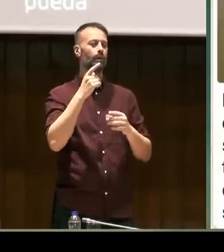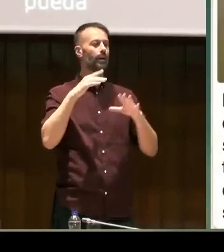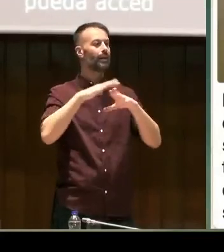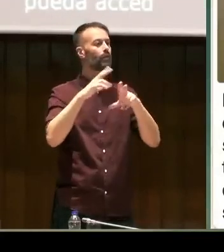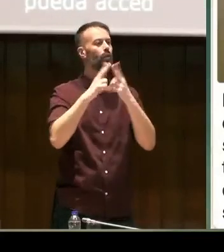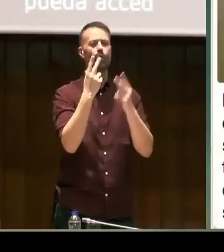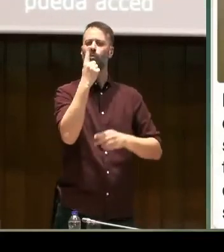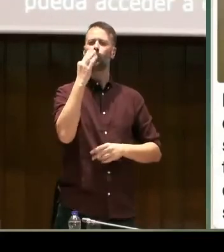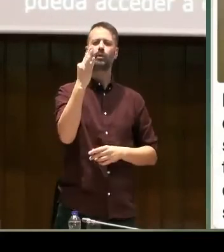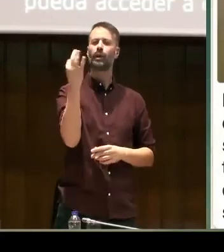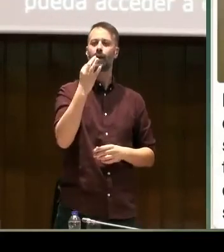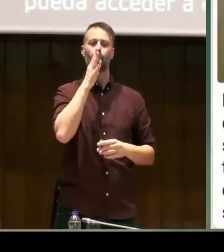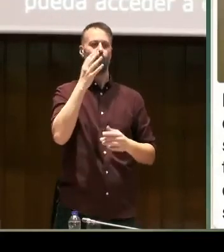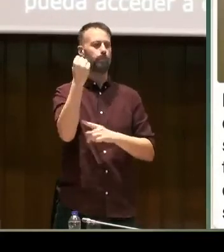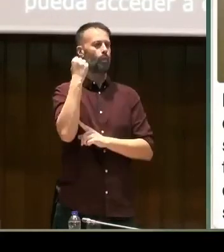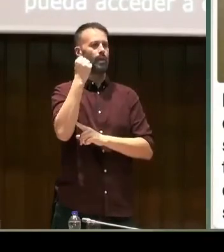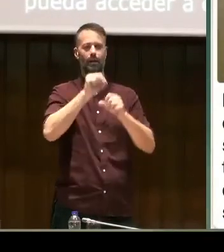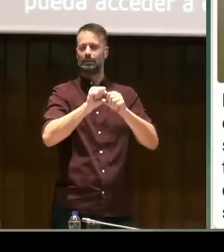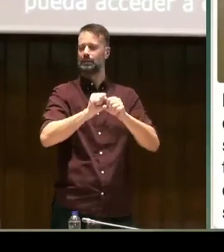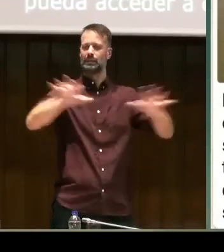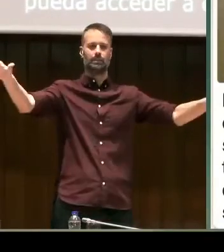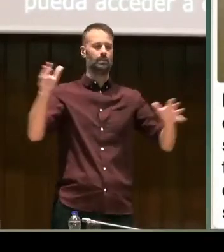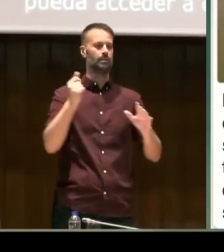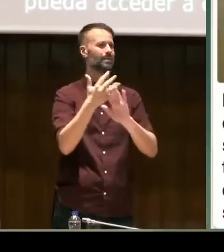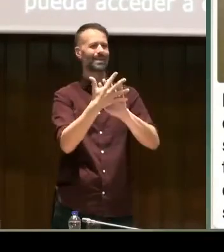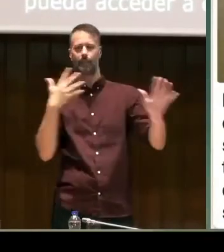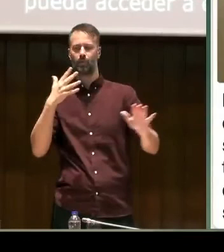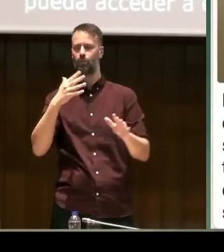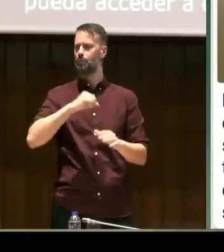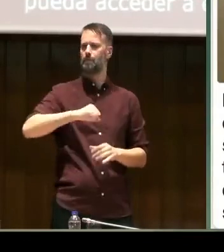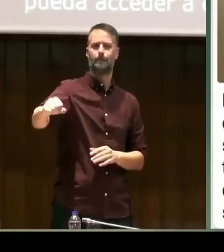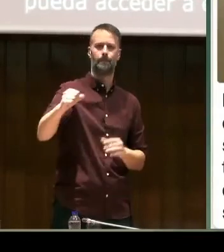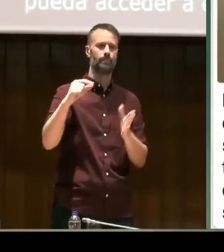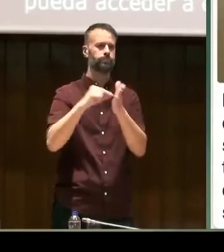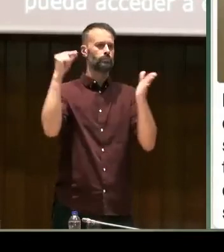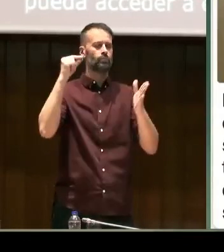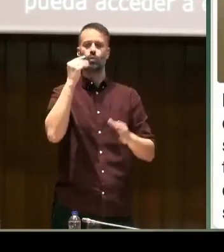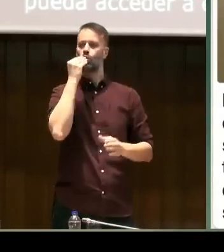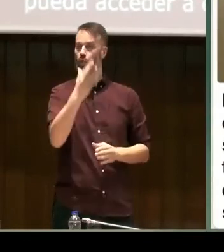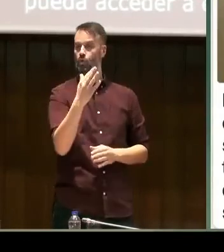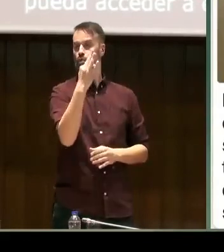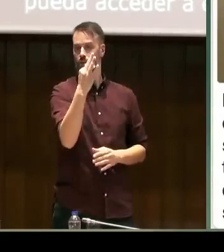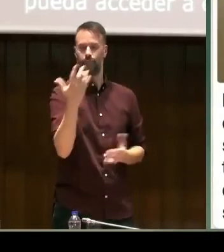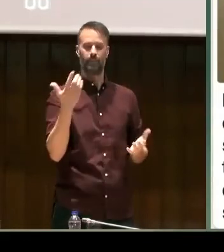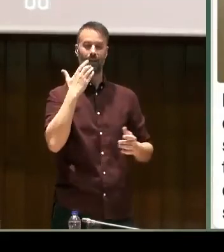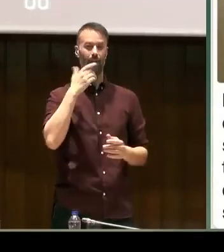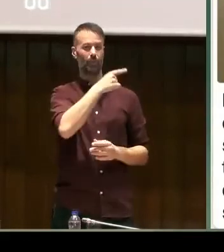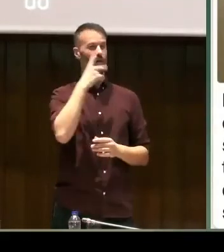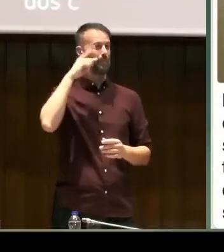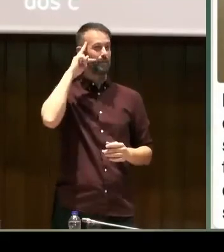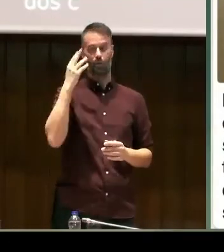Es decir, tienen su parte positiva y su parte negativa. Algo tremendamente positivo de las redes sociales es la capacidad de